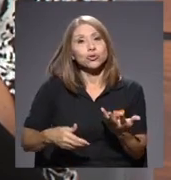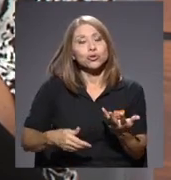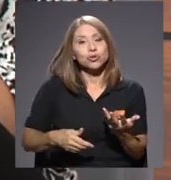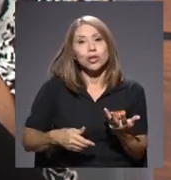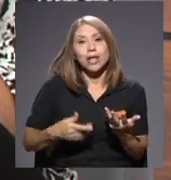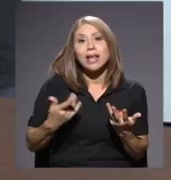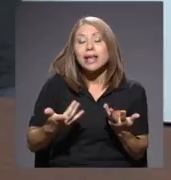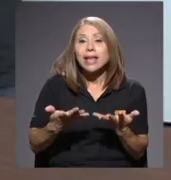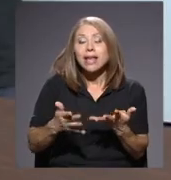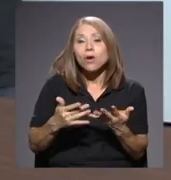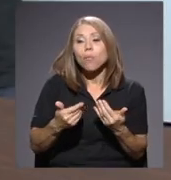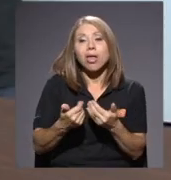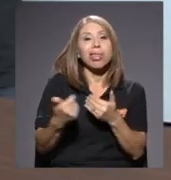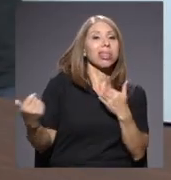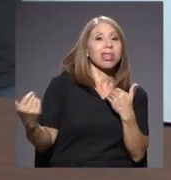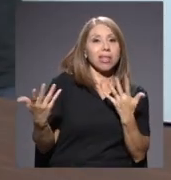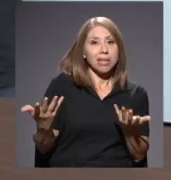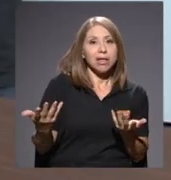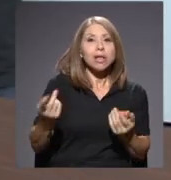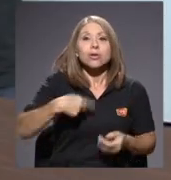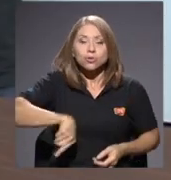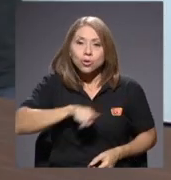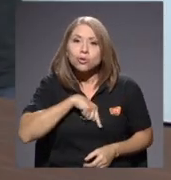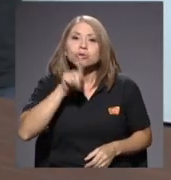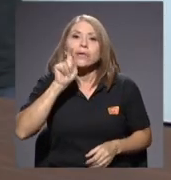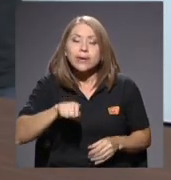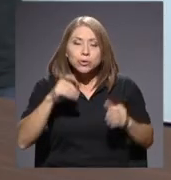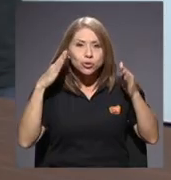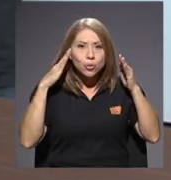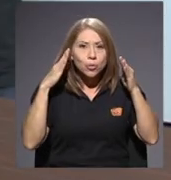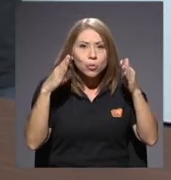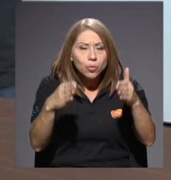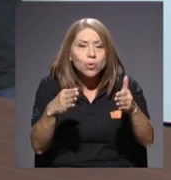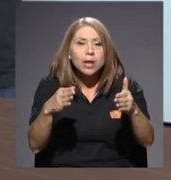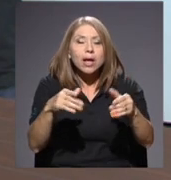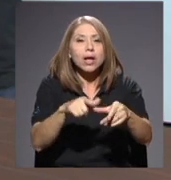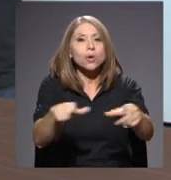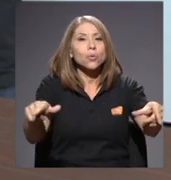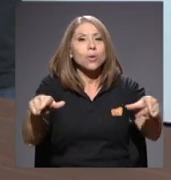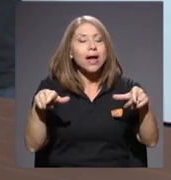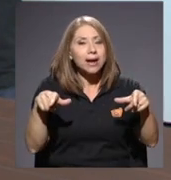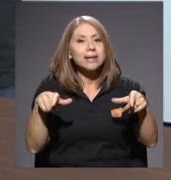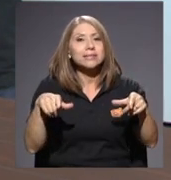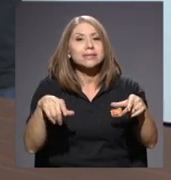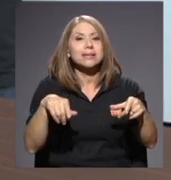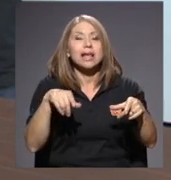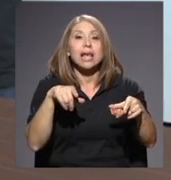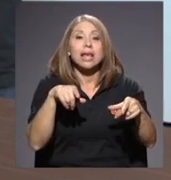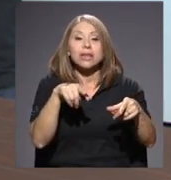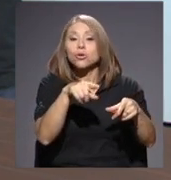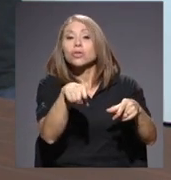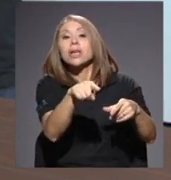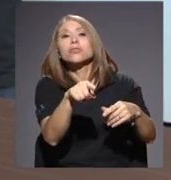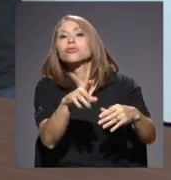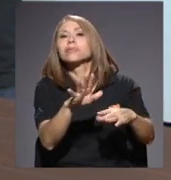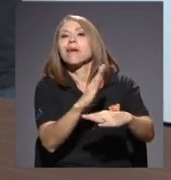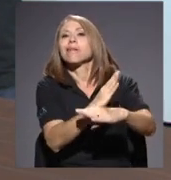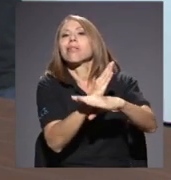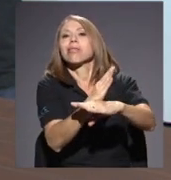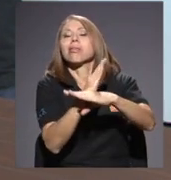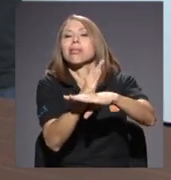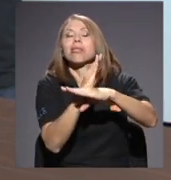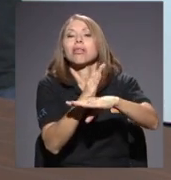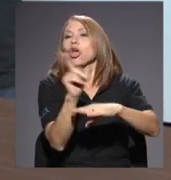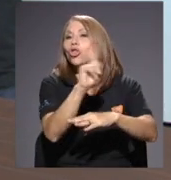renglón en estos casos particulares de dar cobertura a lugares donde necesariamente están blindando de alguna manera la